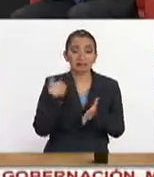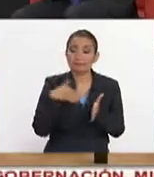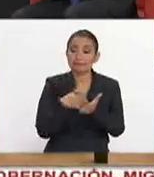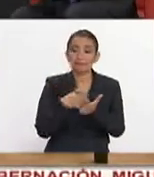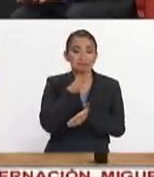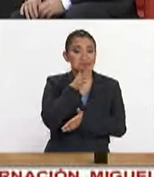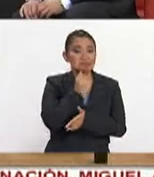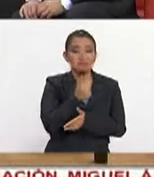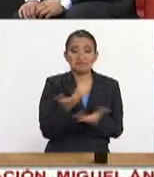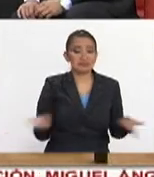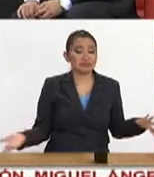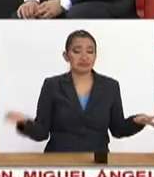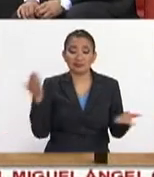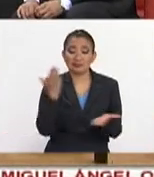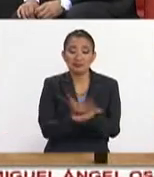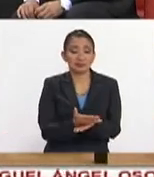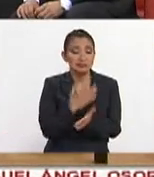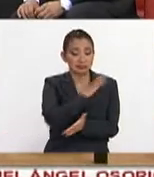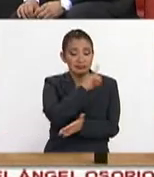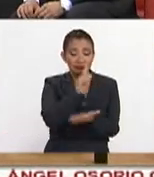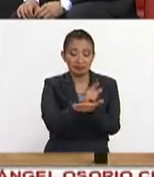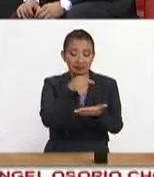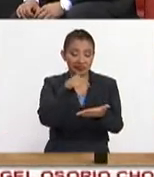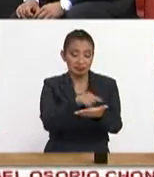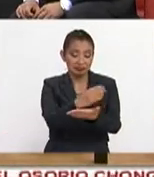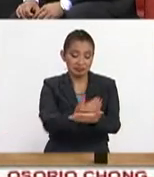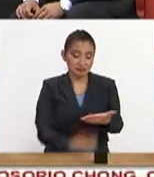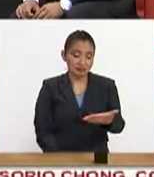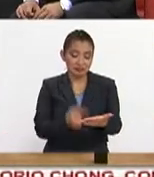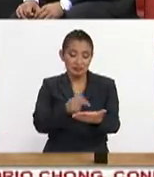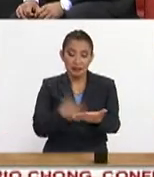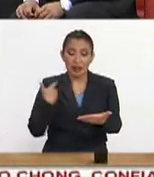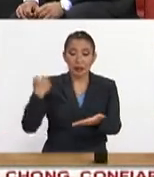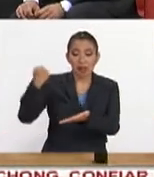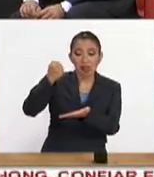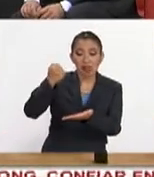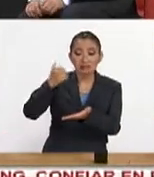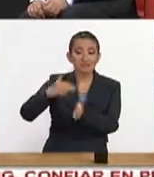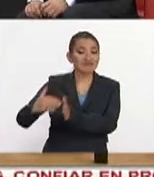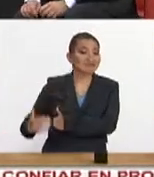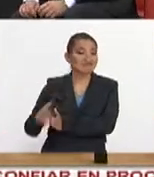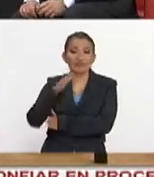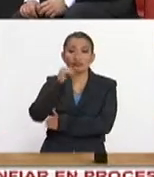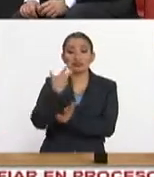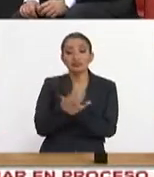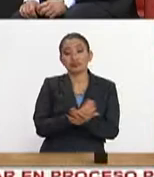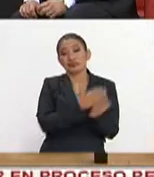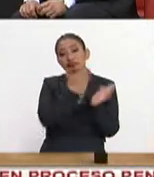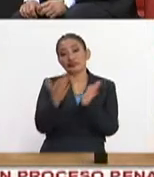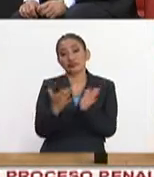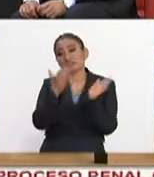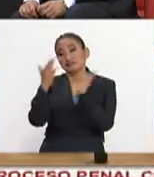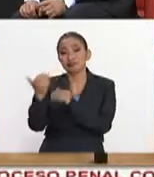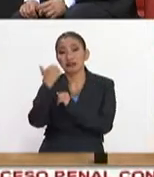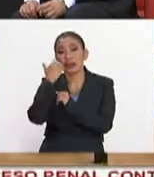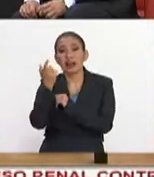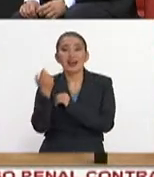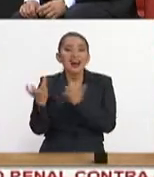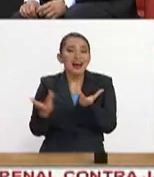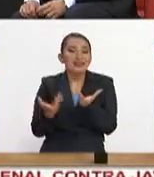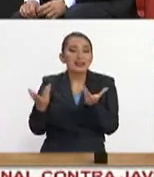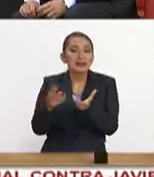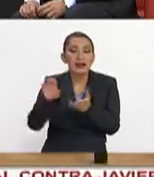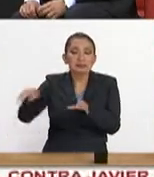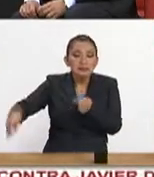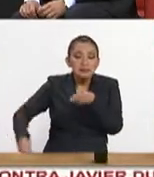estancado, pues, la construcción. Se estancó en una legislación de medidas presupuestales y lo están tratando de mover. Lo que hacen es